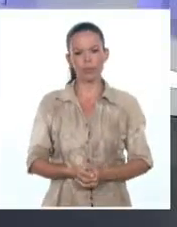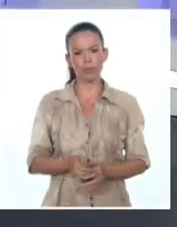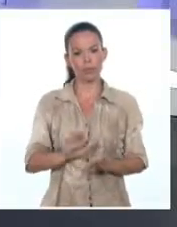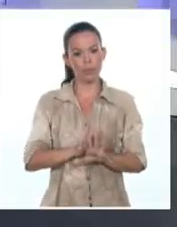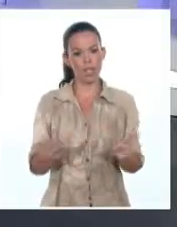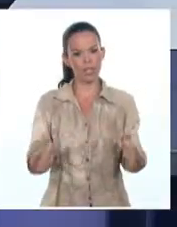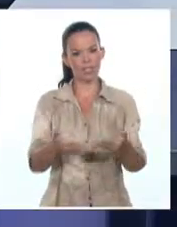deporte buenas noches